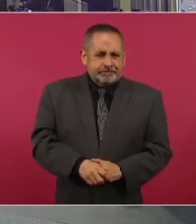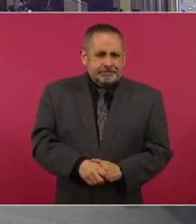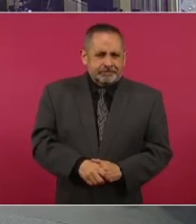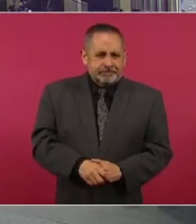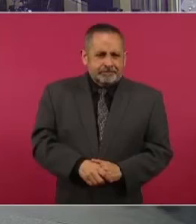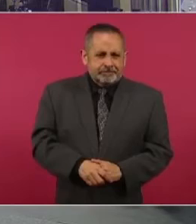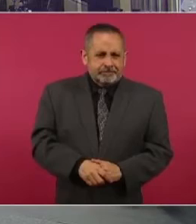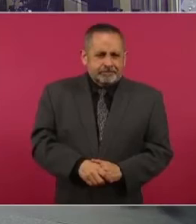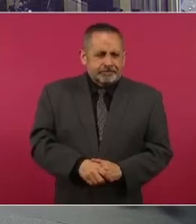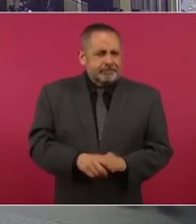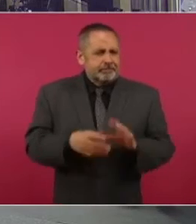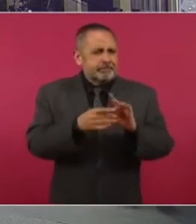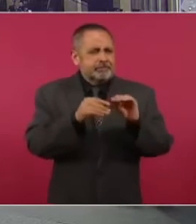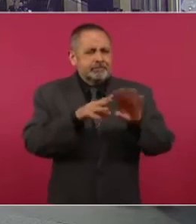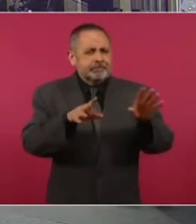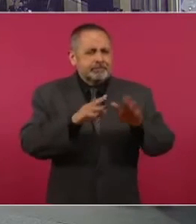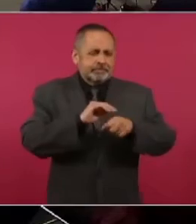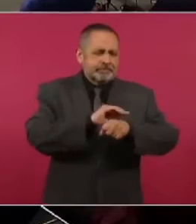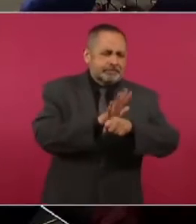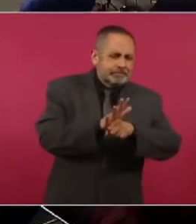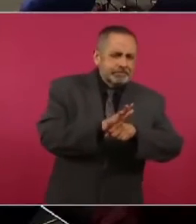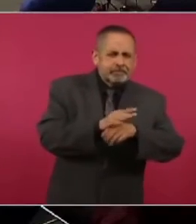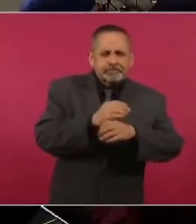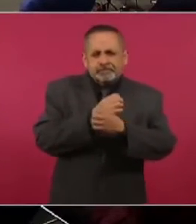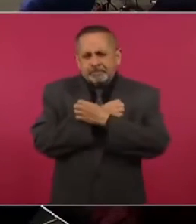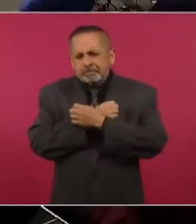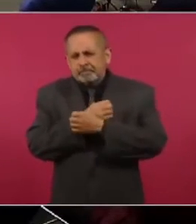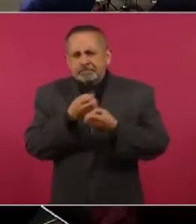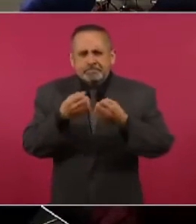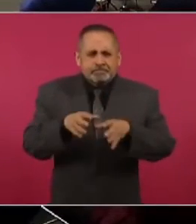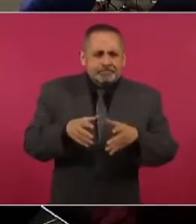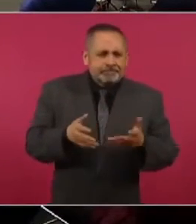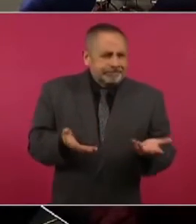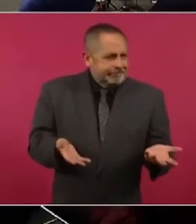Y tras la pandemia, educación sin rumbo.